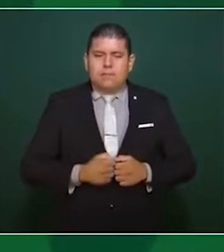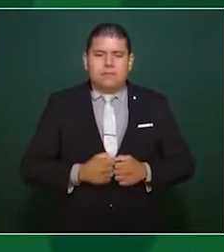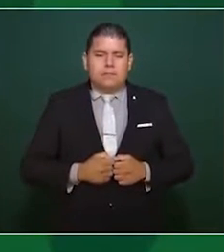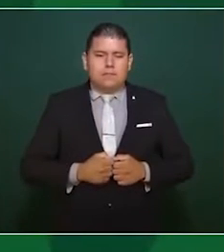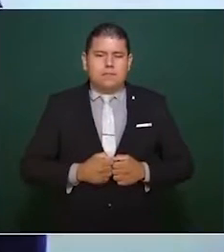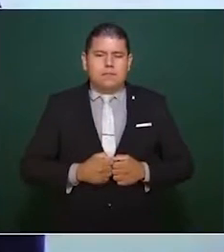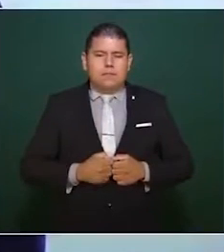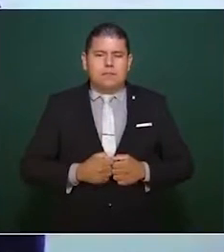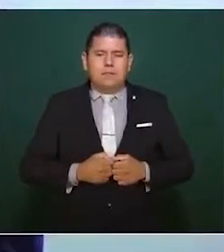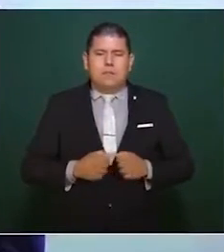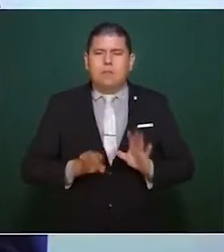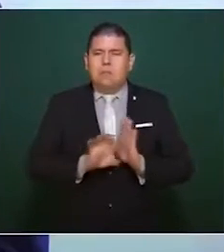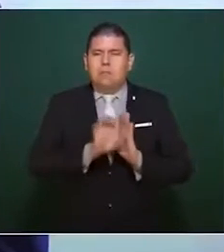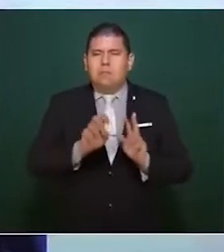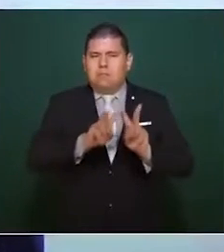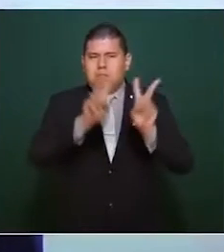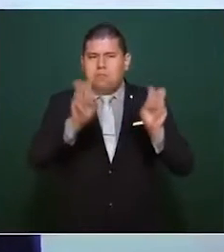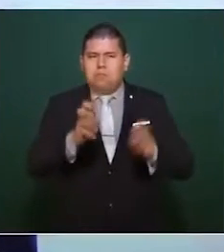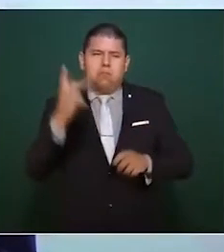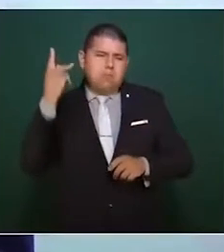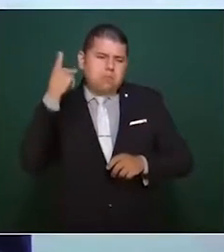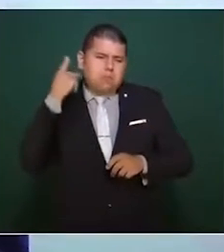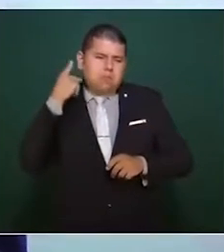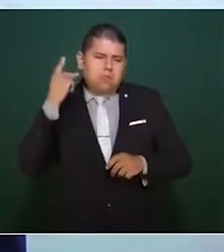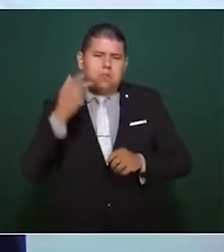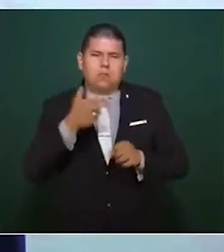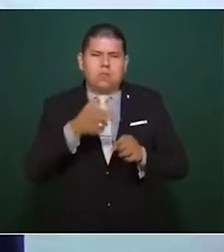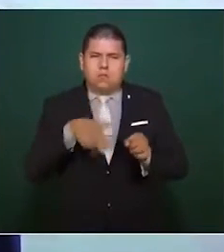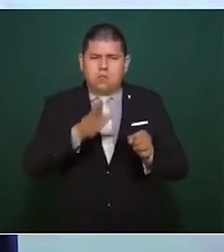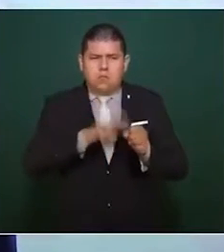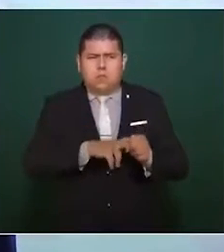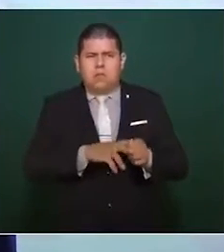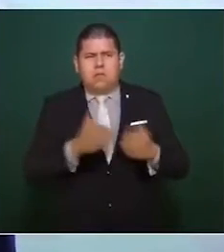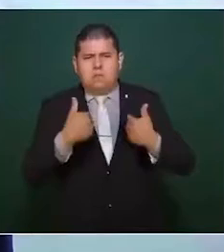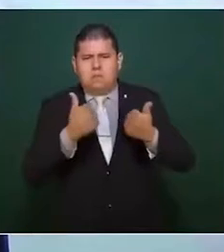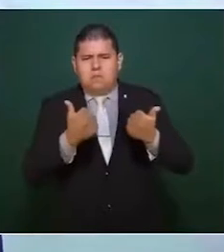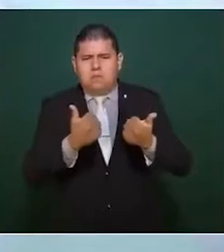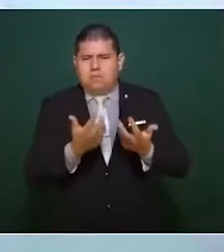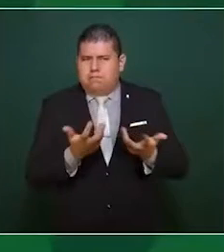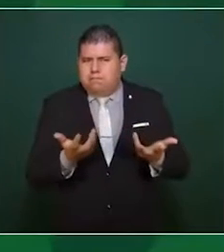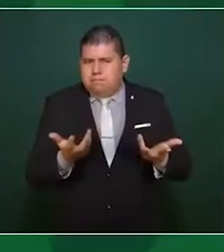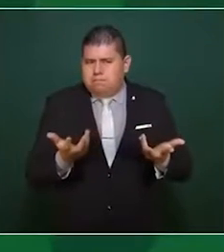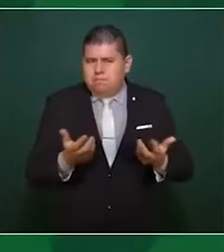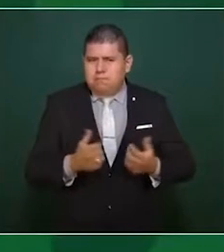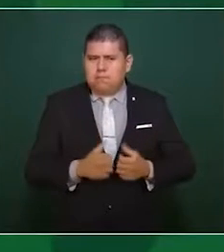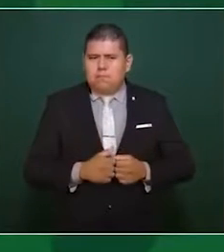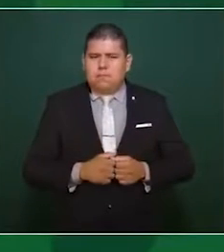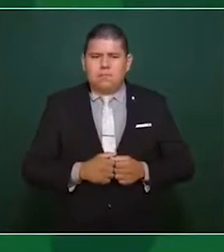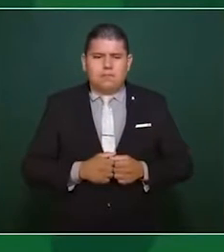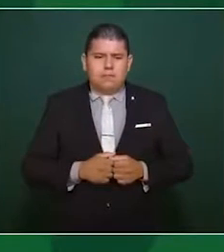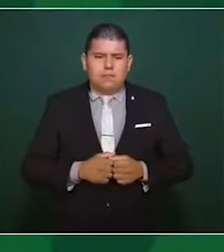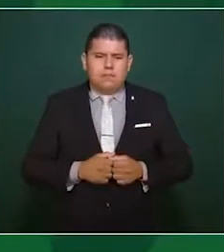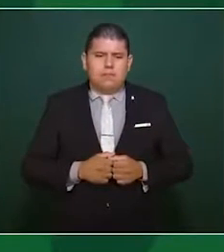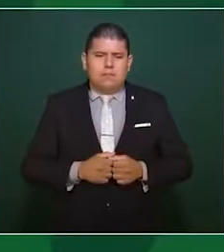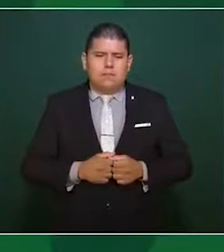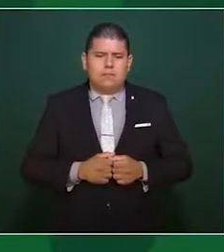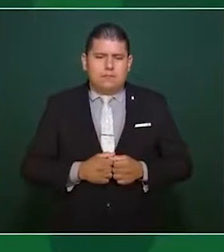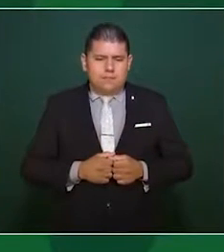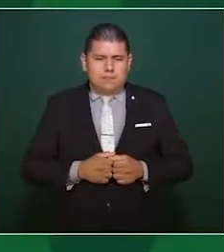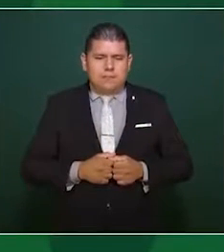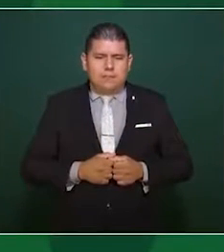dar a conocer un asunto político. Además, es normal, ¿eh? O sea, el día que